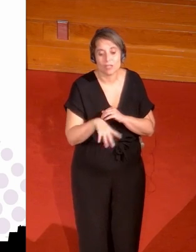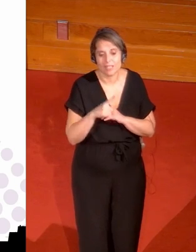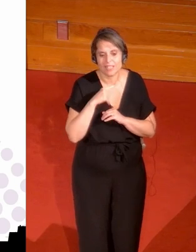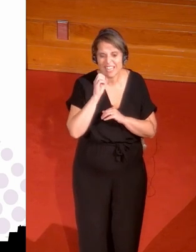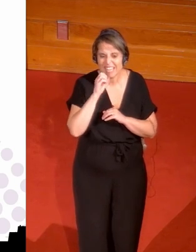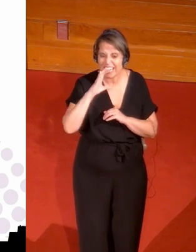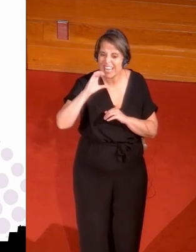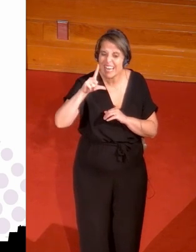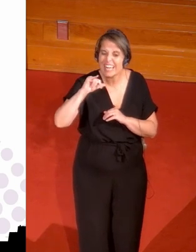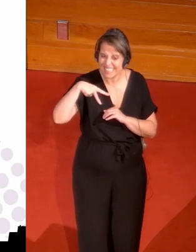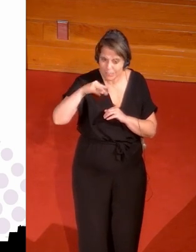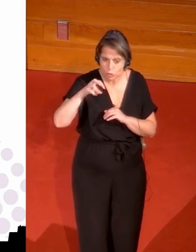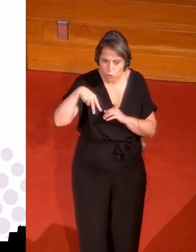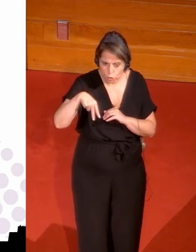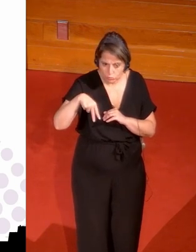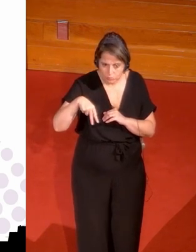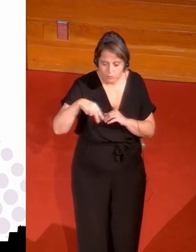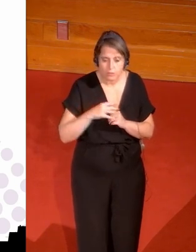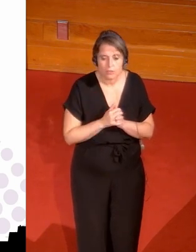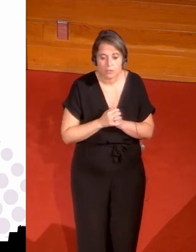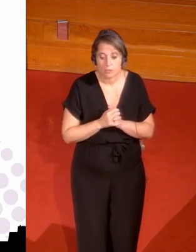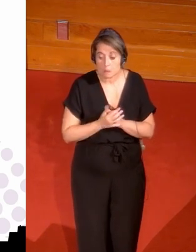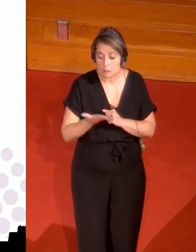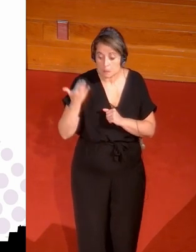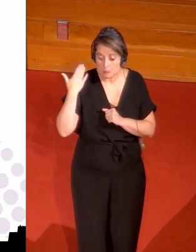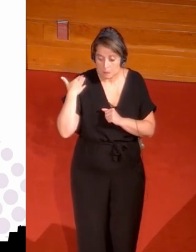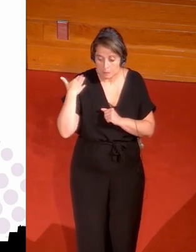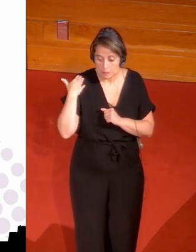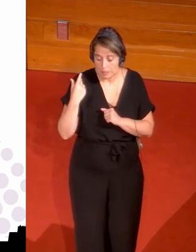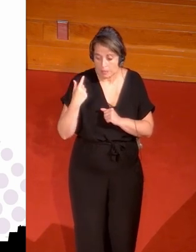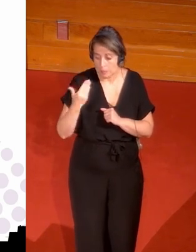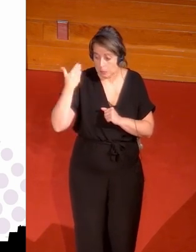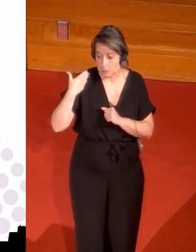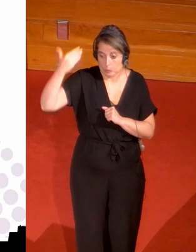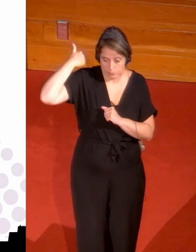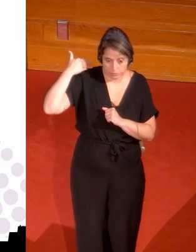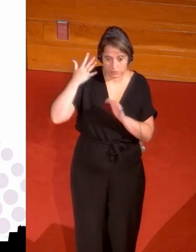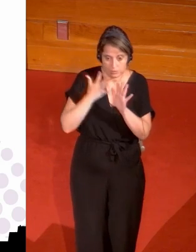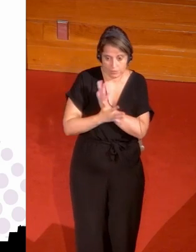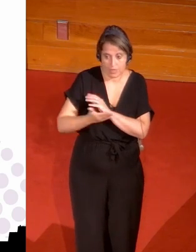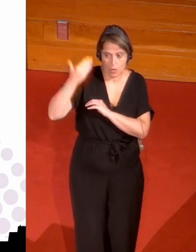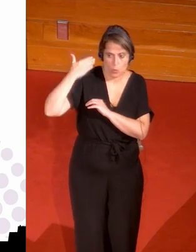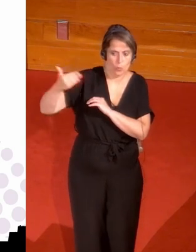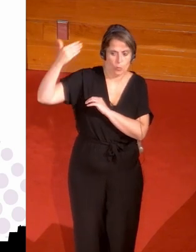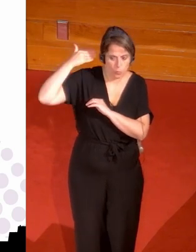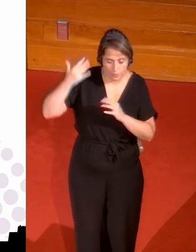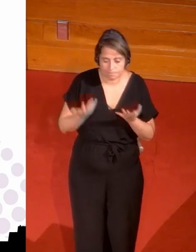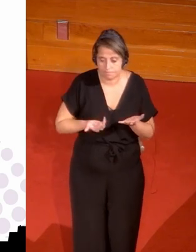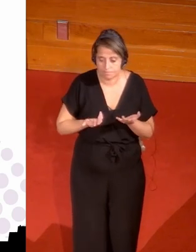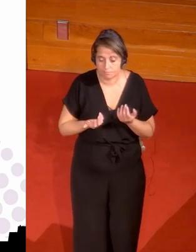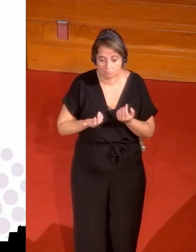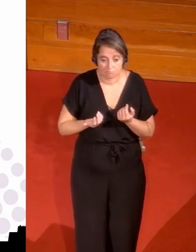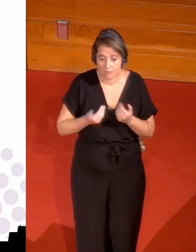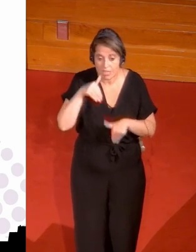Clinton pero ya te digo año 2000 hace 24 años y año 1992 hace 32 años y